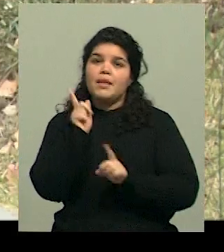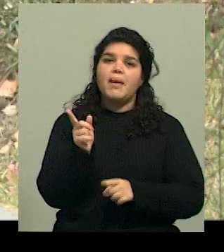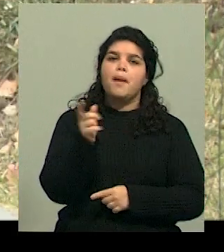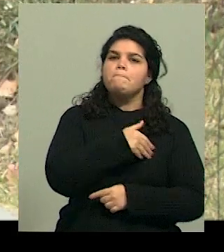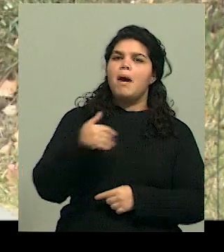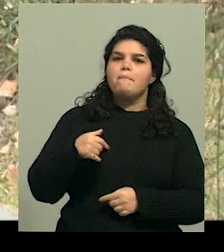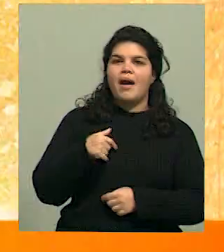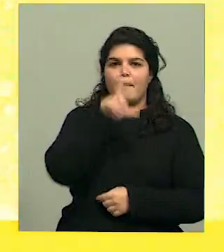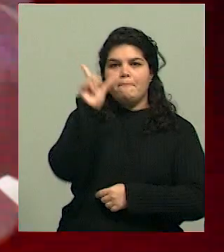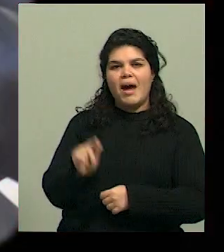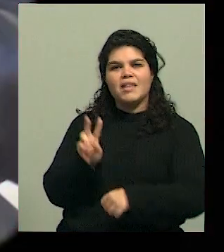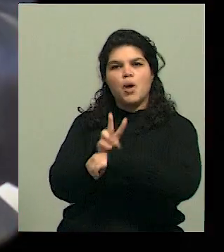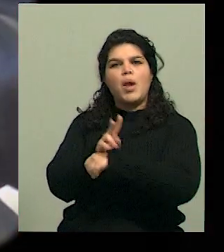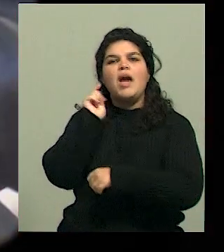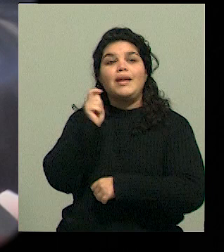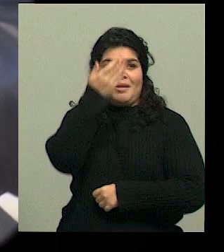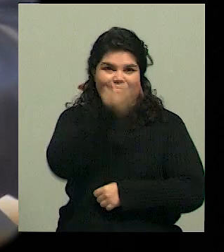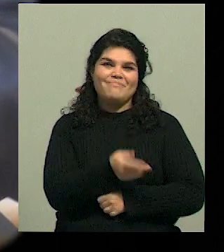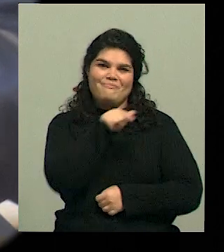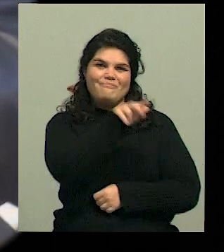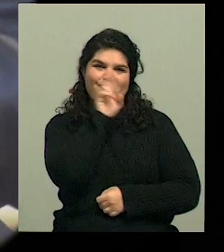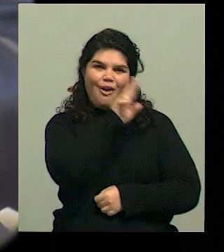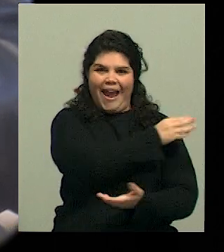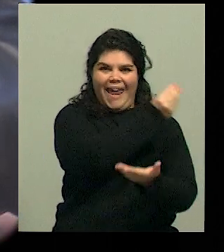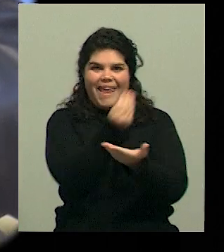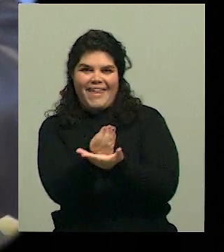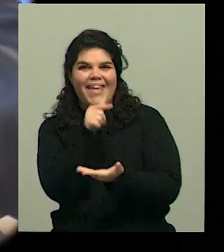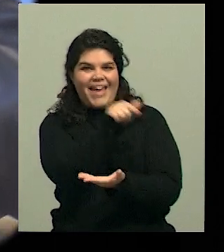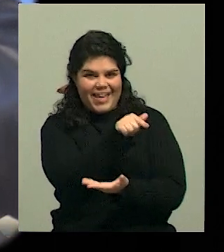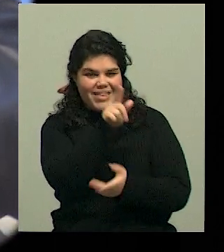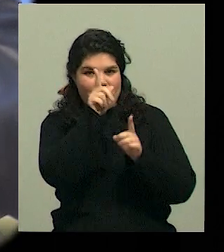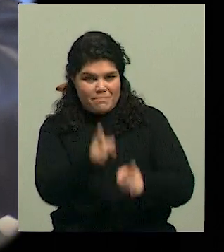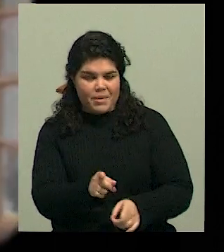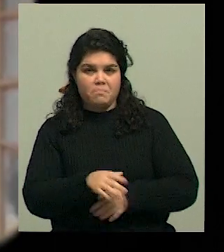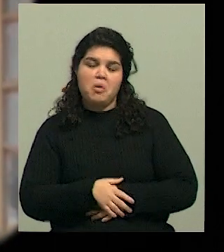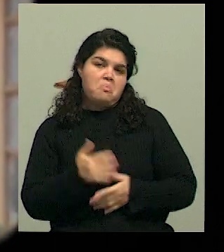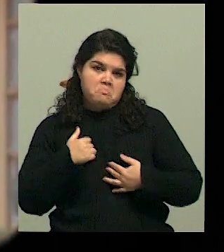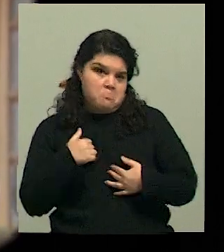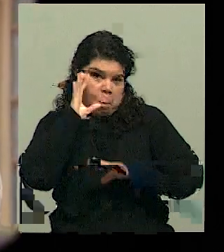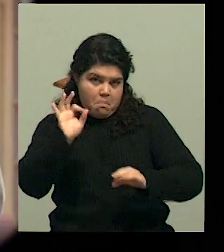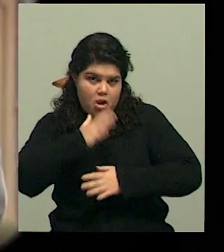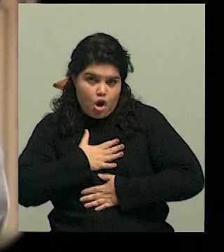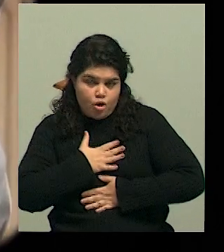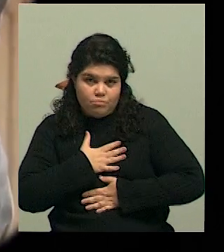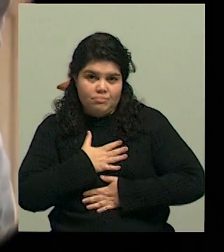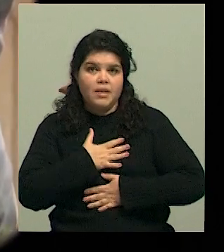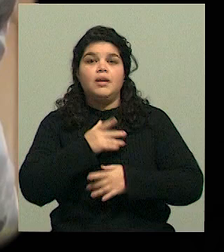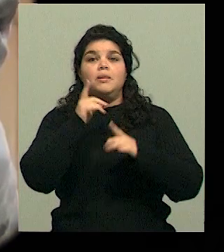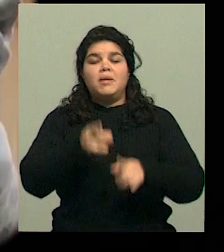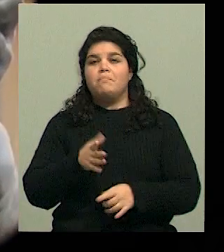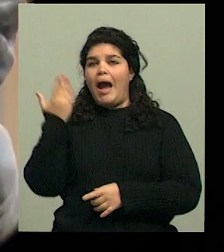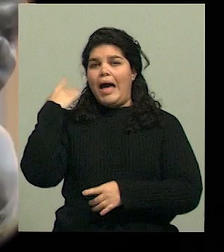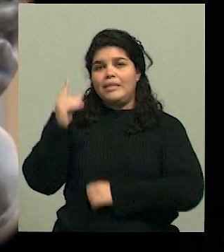Bueno, también a mí, ¿no? Es un juicio muy personal. Las mujeres en el siglo XIX,